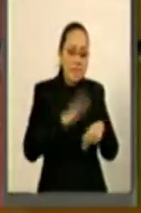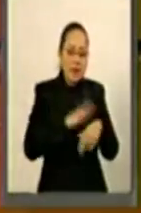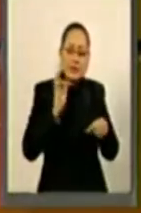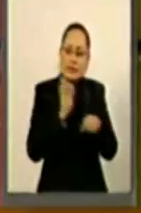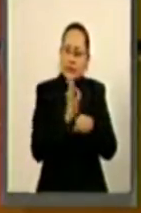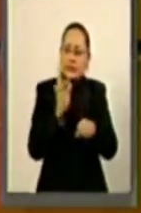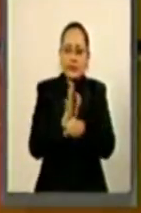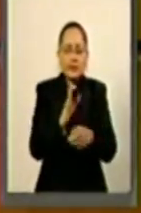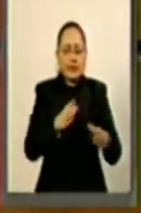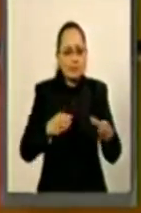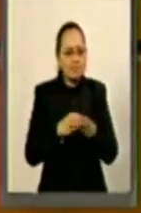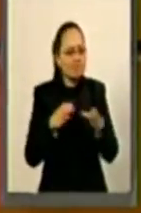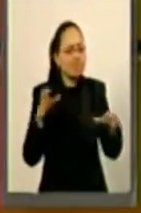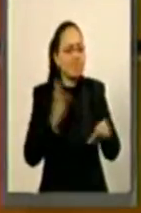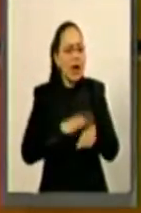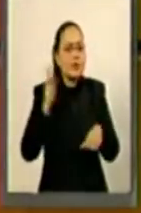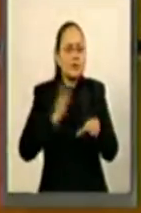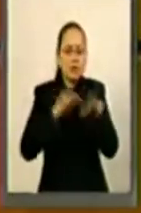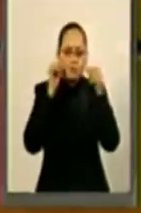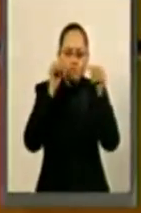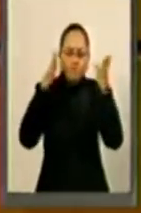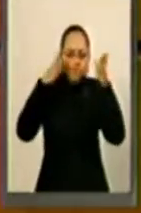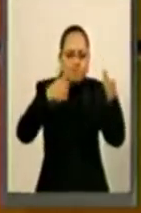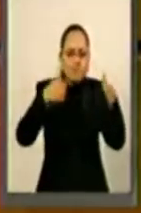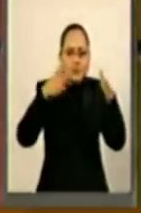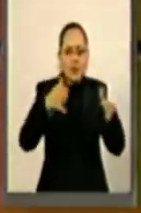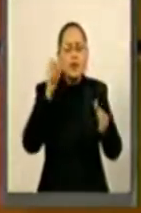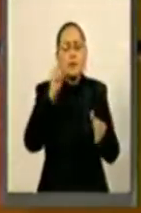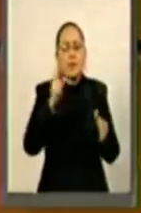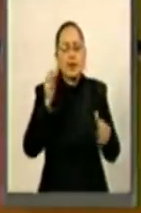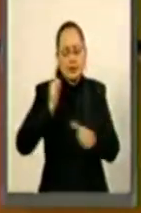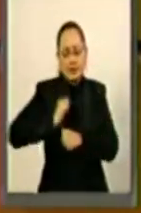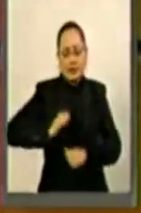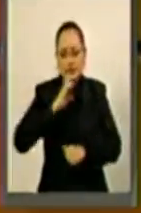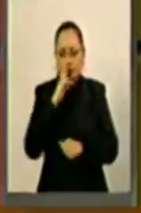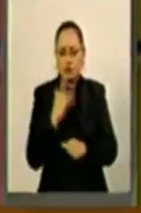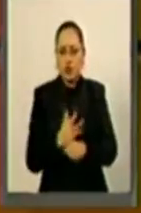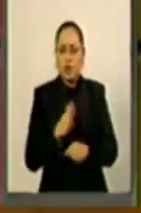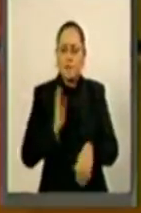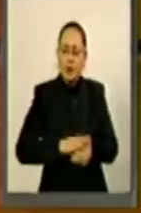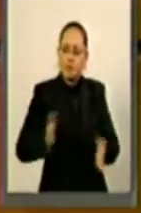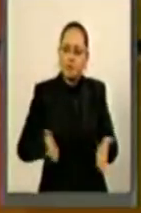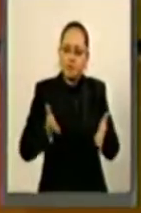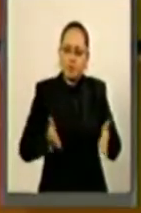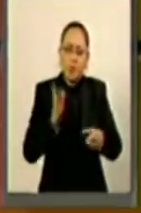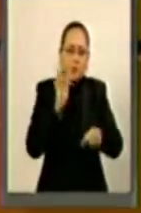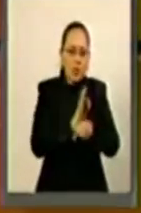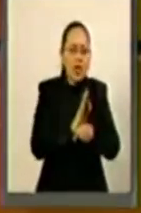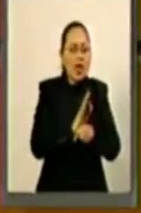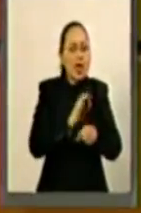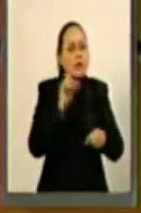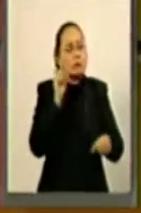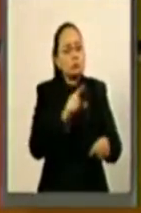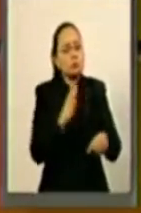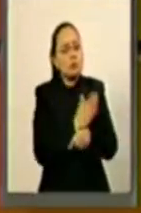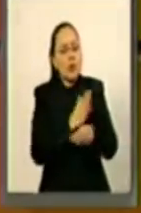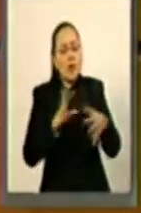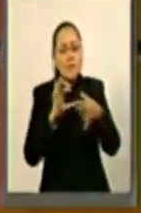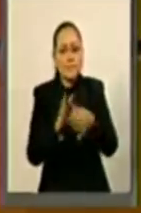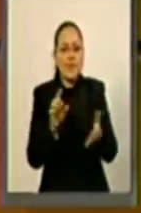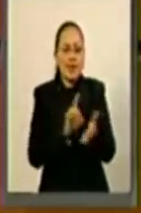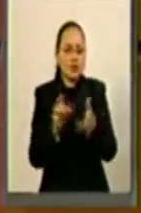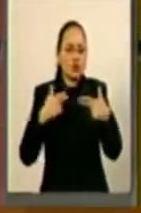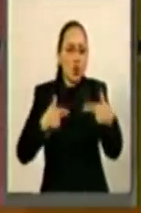amplia y además se obliga a las autoridades a promover, respetar, proteger y garantizar los derechos humanos